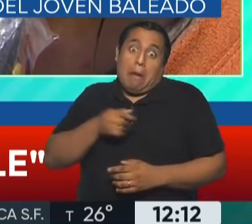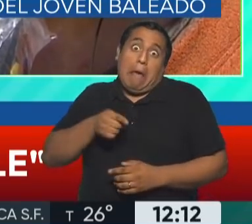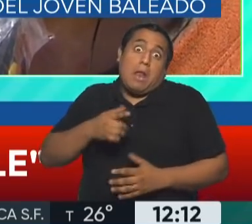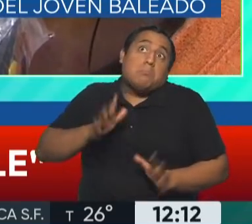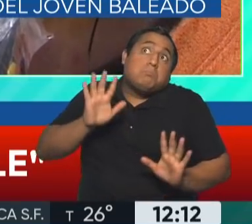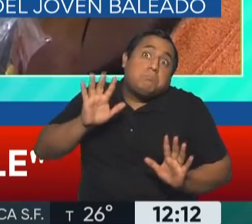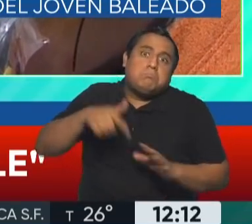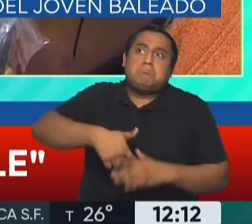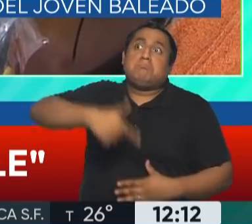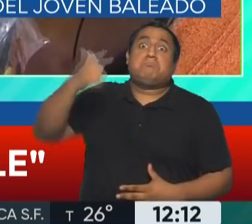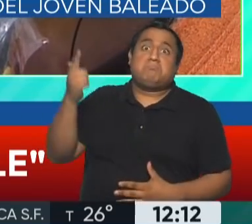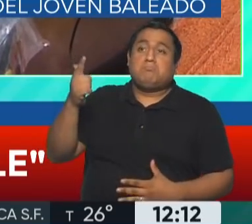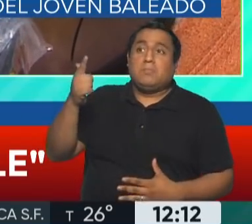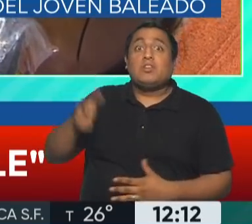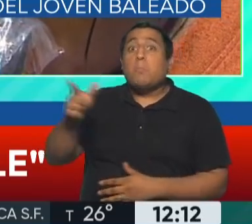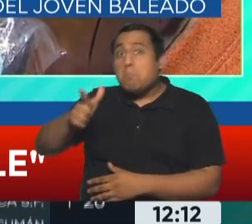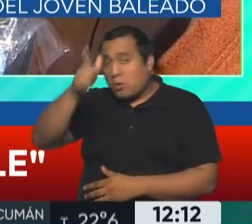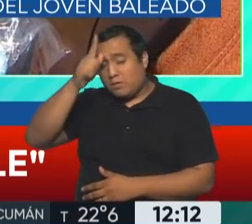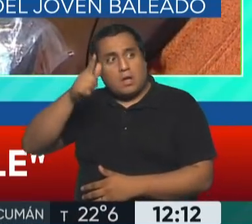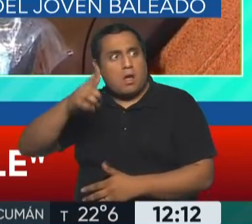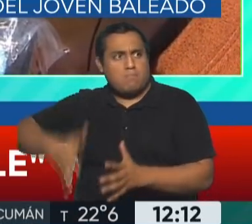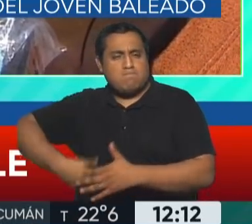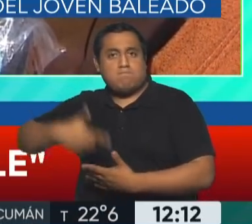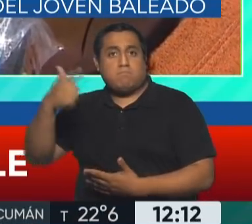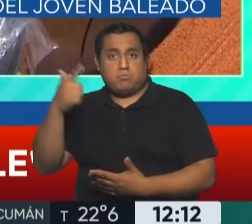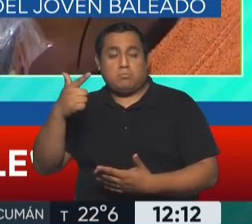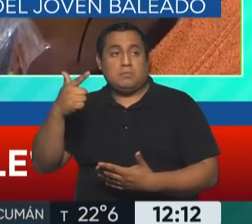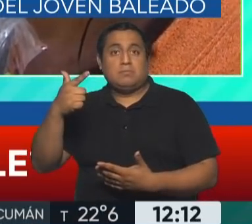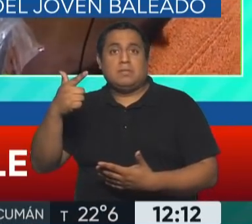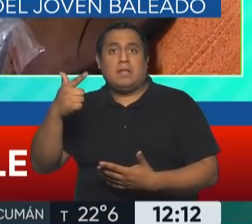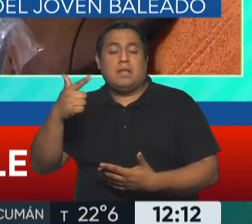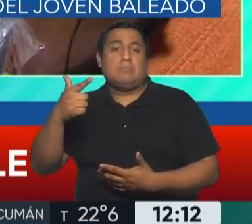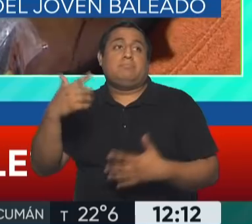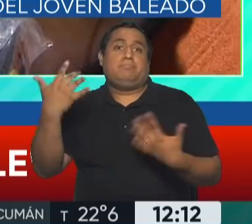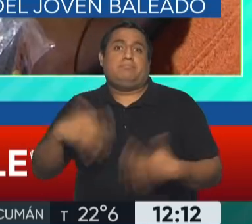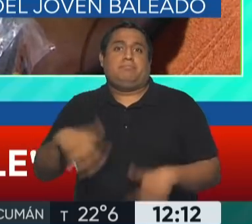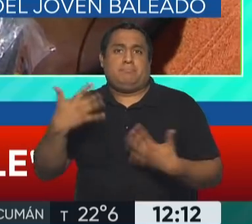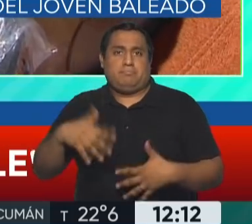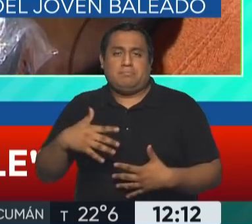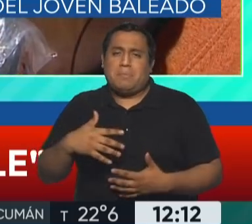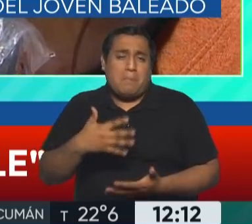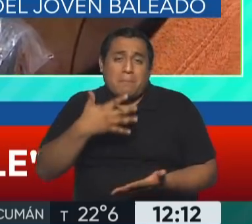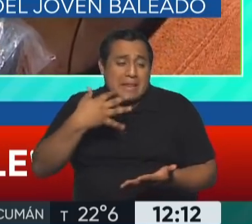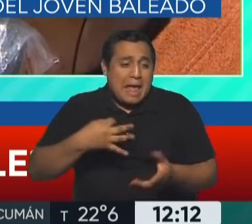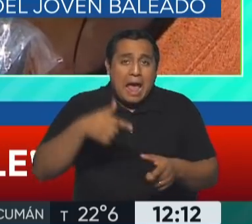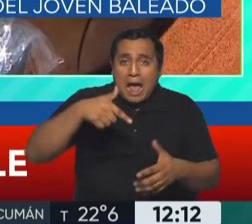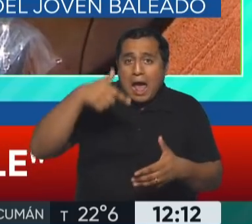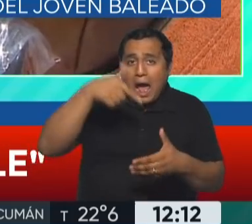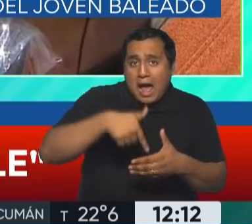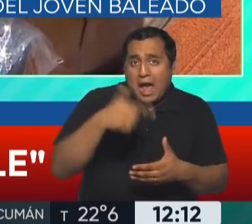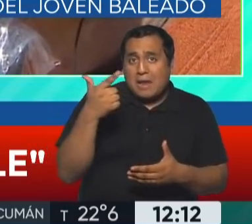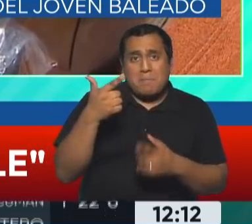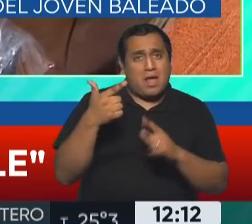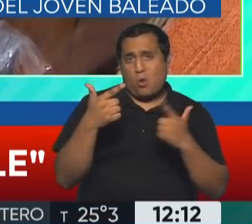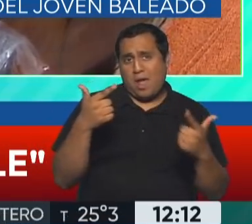y ellos ahí sacan el arma, entonces ellos se asustaron. En realidad no había ningún arma, eso es mentira, el arma